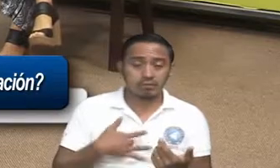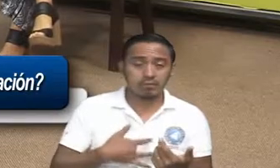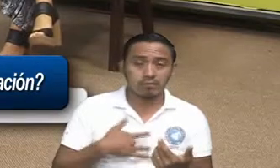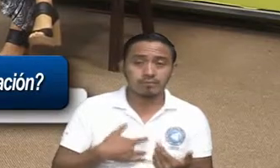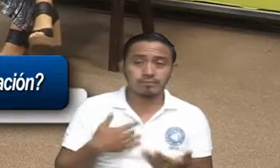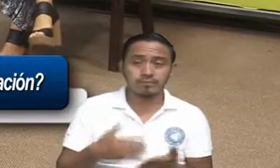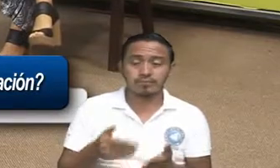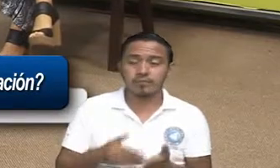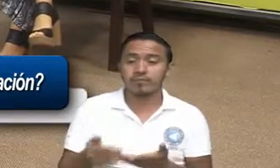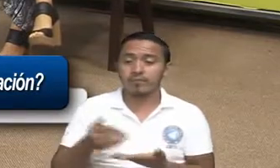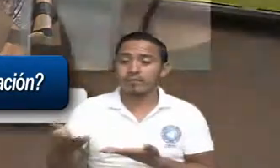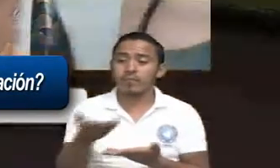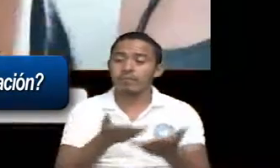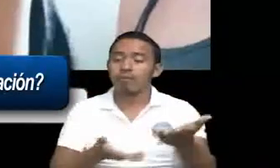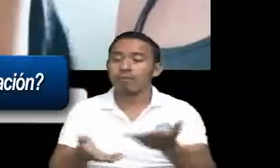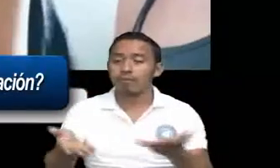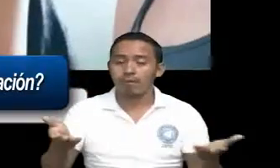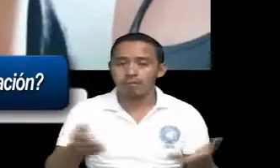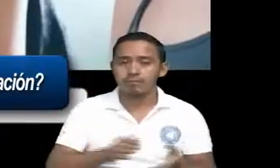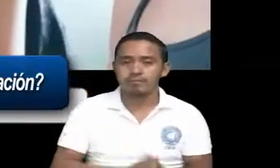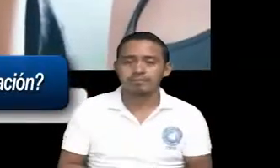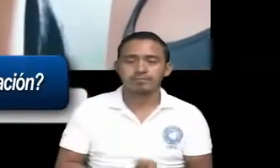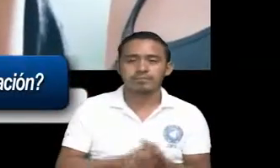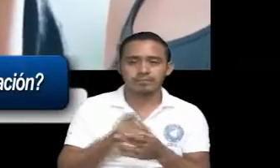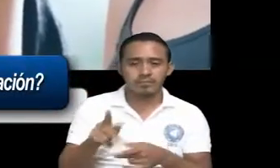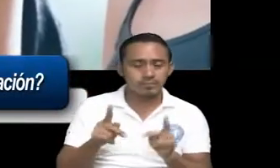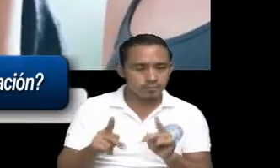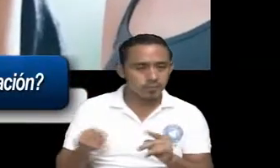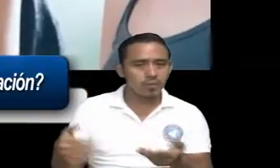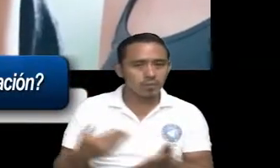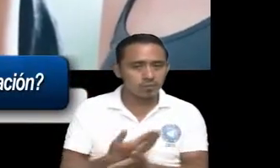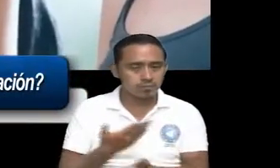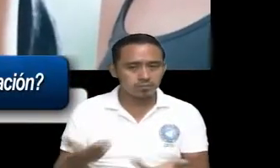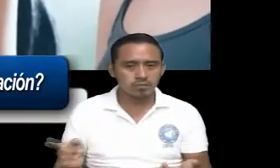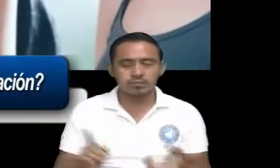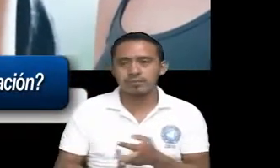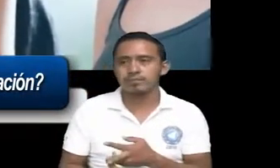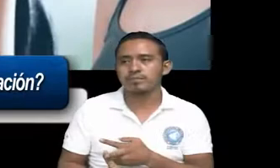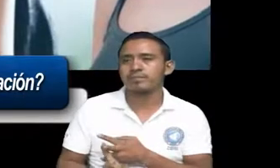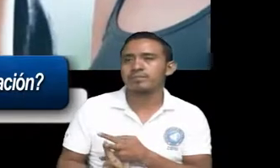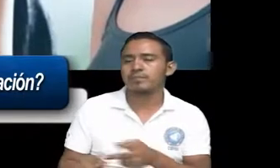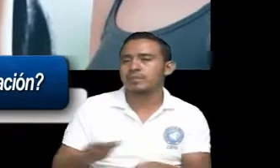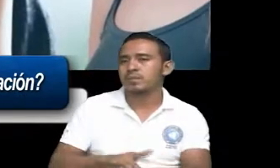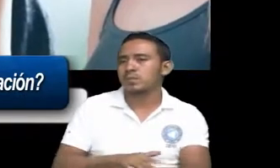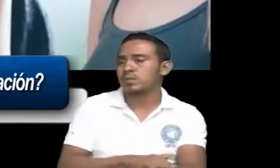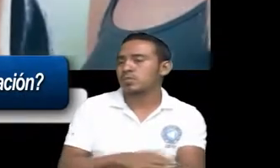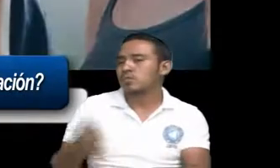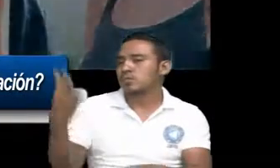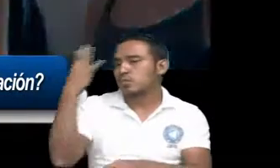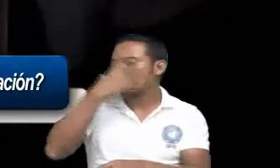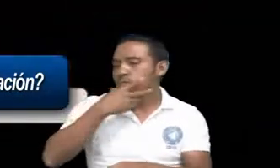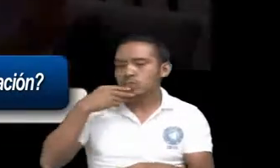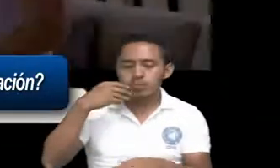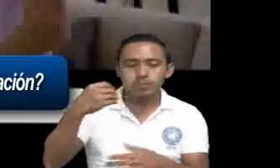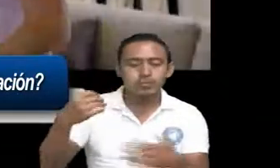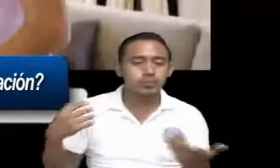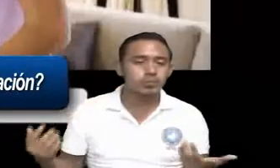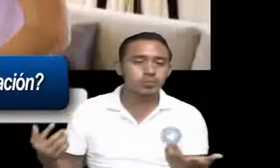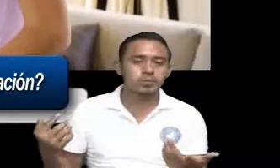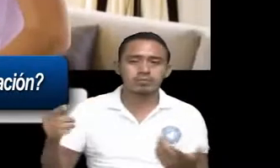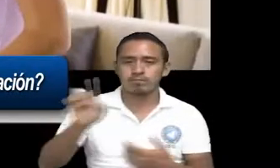a confiar en la otra persona porque es una persona nueva, me está demostrando sentimientos bonitos hacia mí,